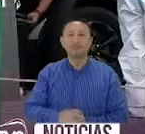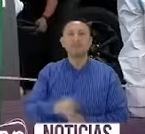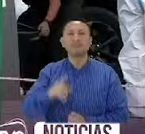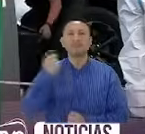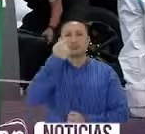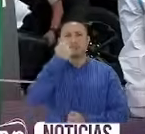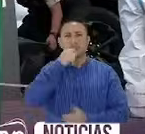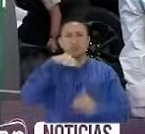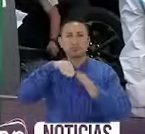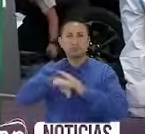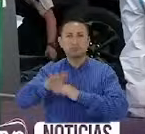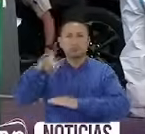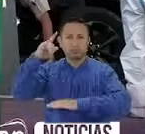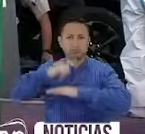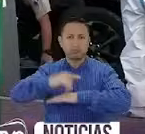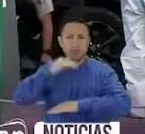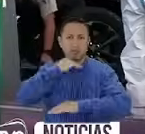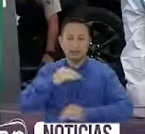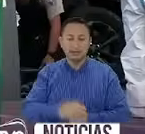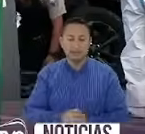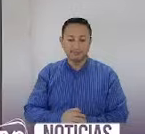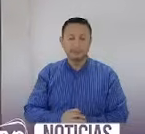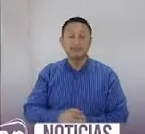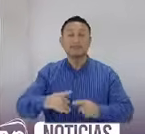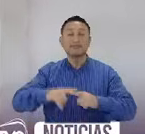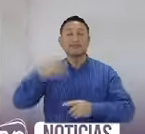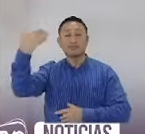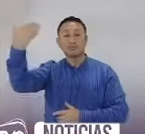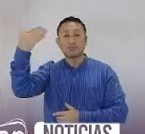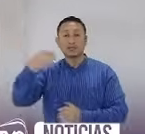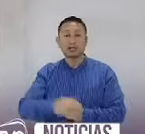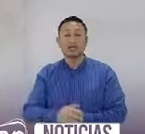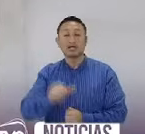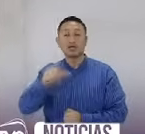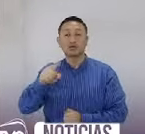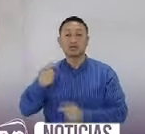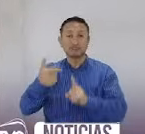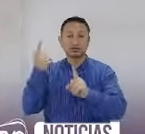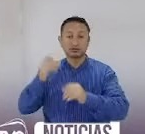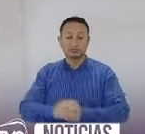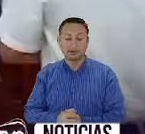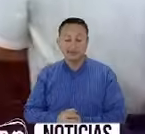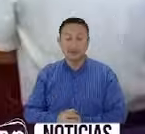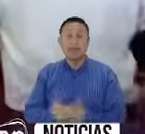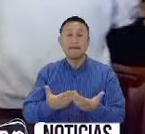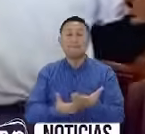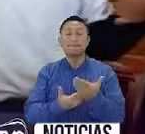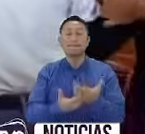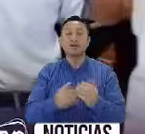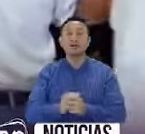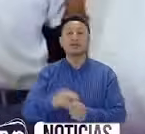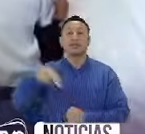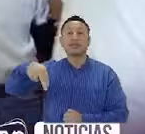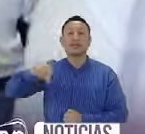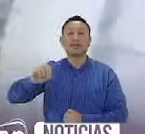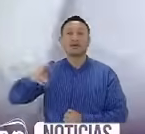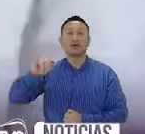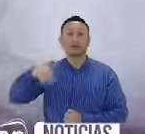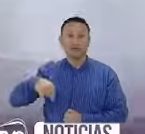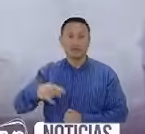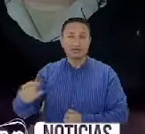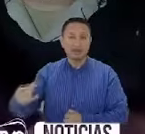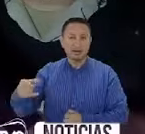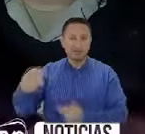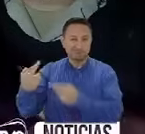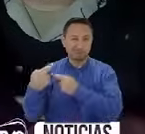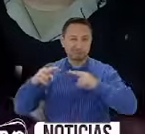aérea de Manta, el crimen del exalcalde Agustín Intriago y la muerte de la modelo manavita Naomi Arcentales, entre otros casos. La